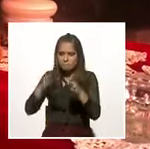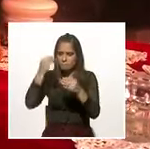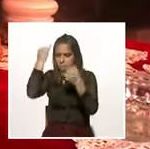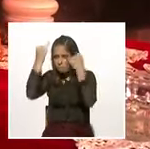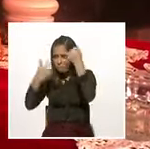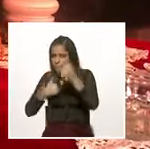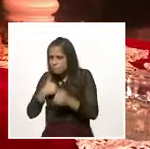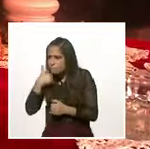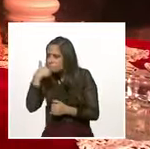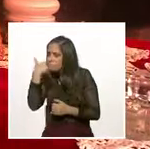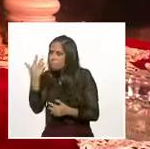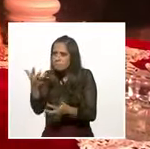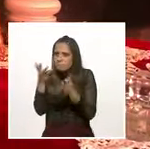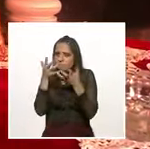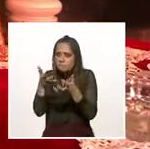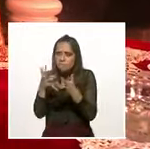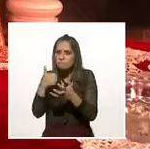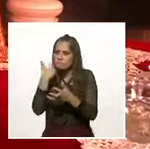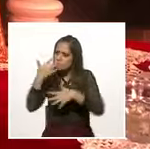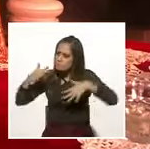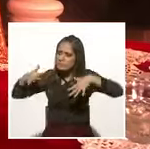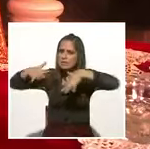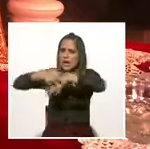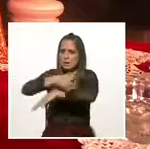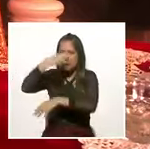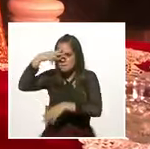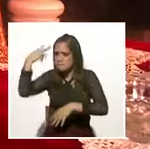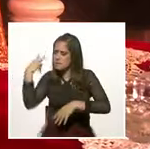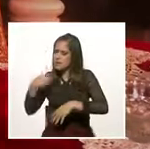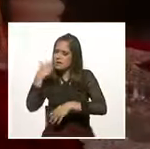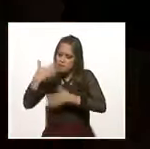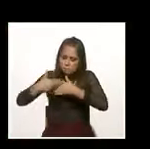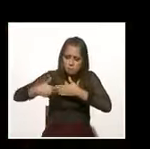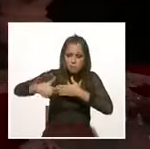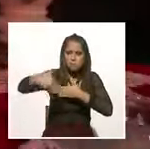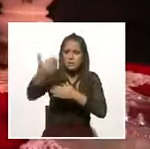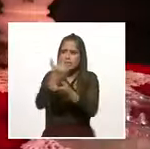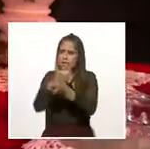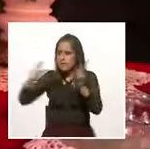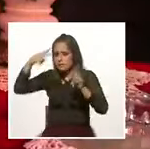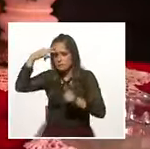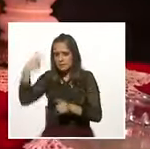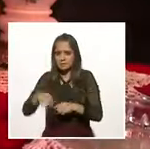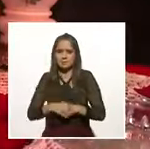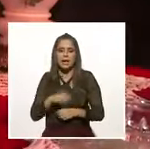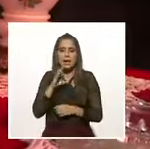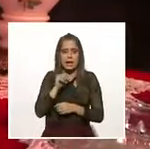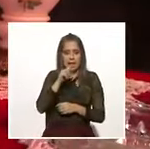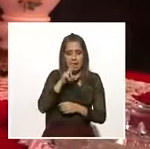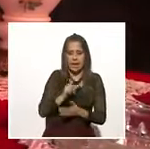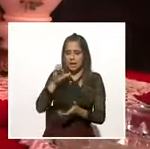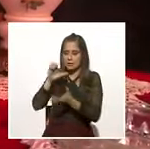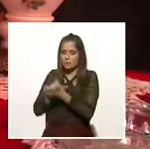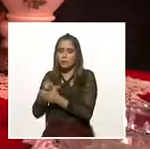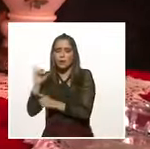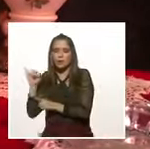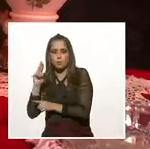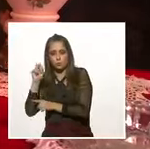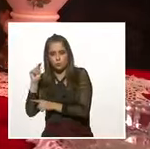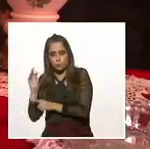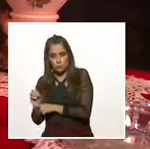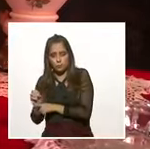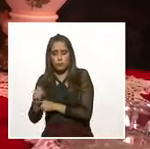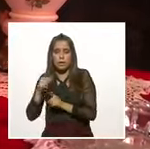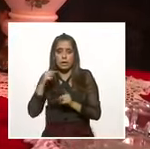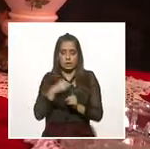quiere cambiar al México, buscar un México nuevo, un México libre. Clara es la esposa de Don Justo y es una